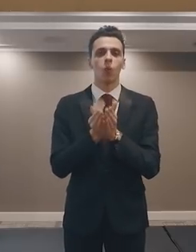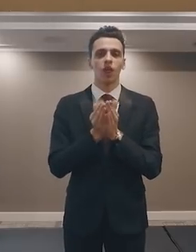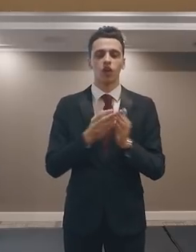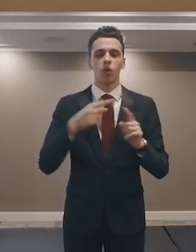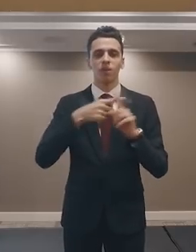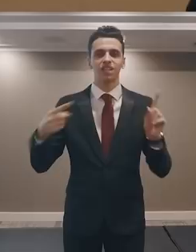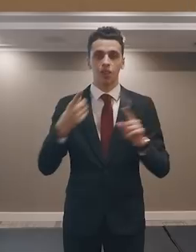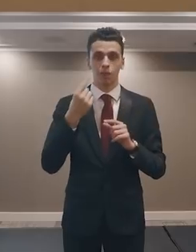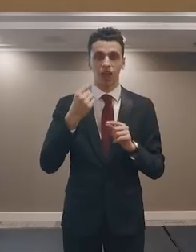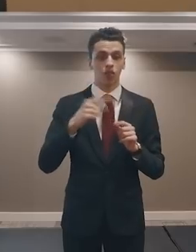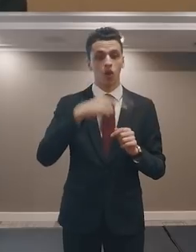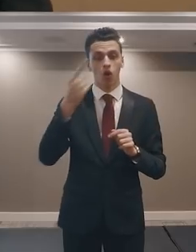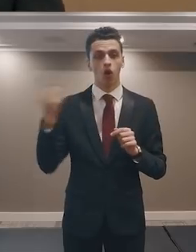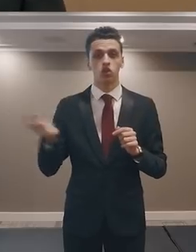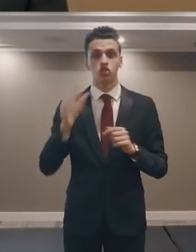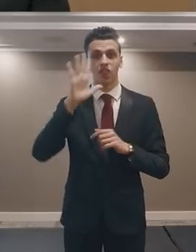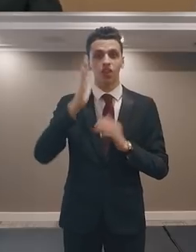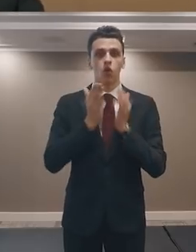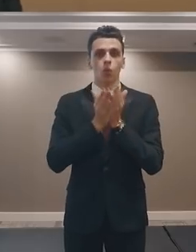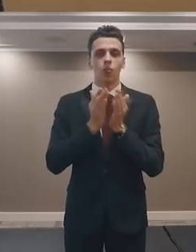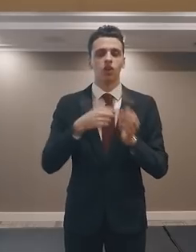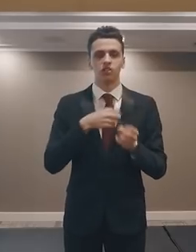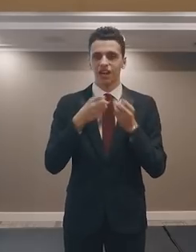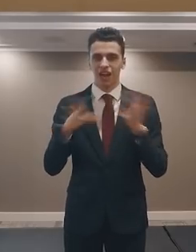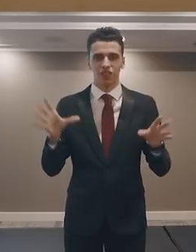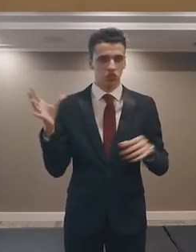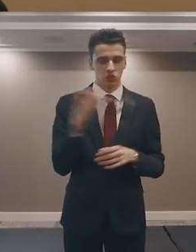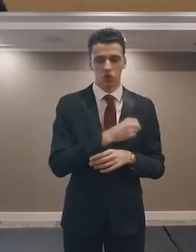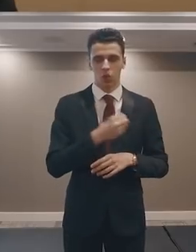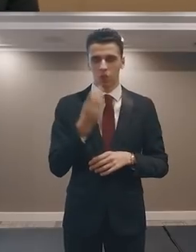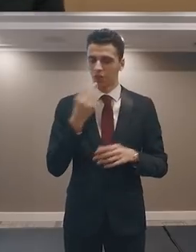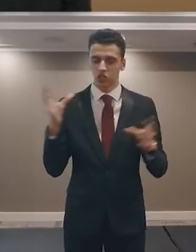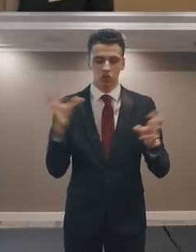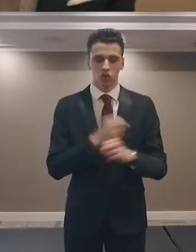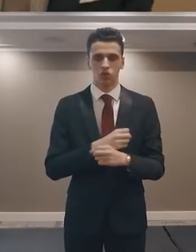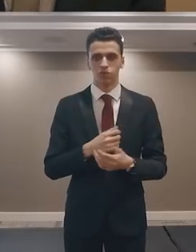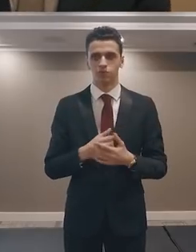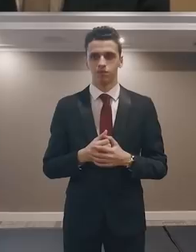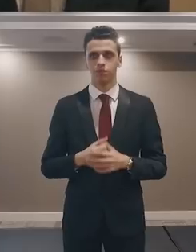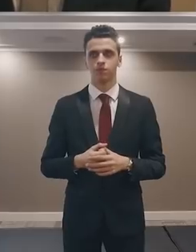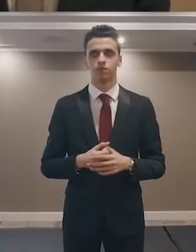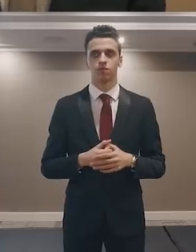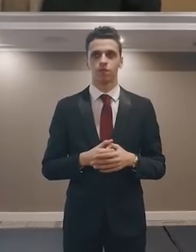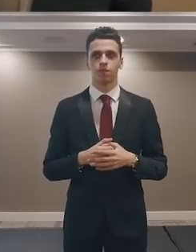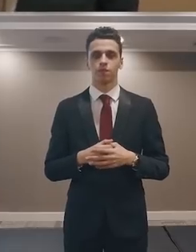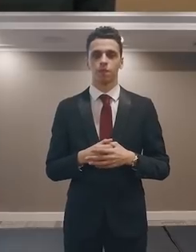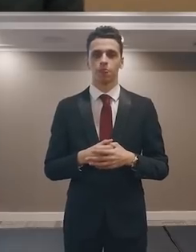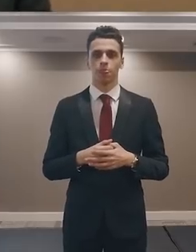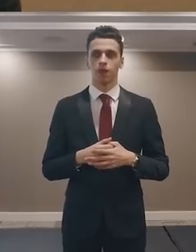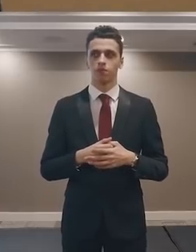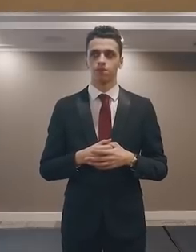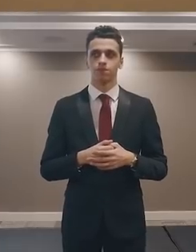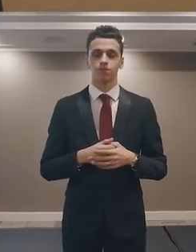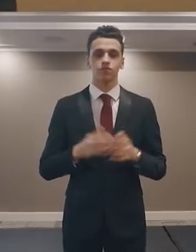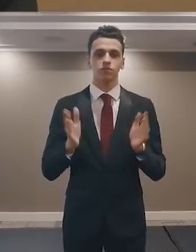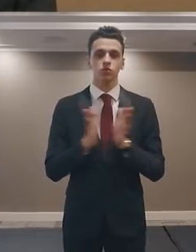gratis encima he aprendido a trabajar un negocio por internet desde mi teléfono móvil y desde mi ordenador que me ha hecho